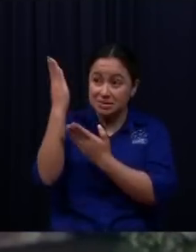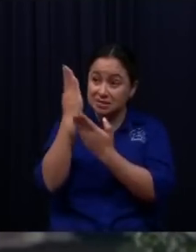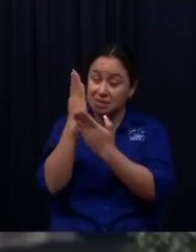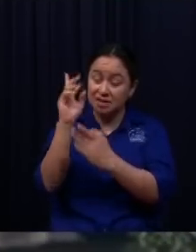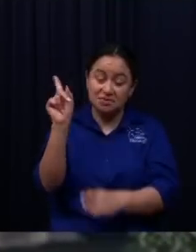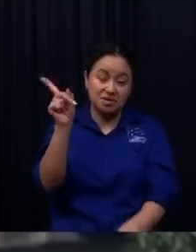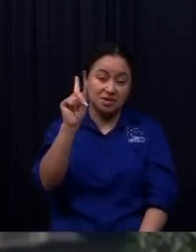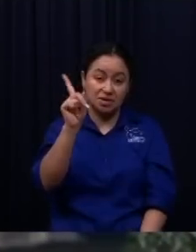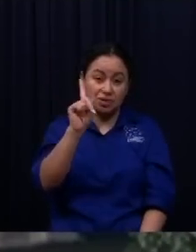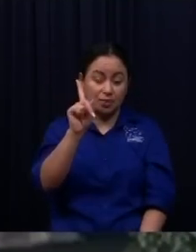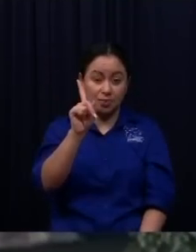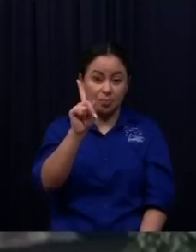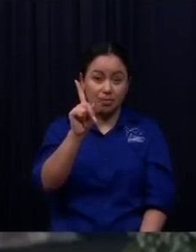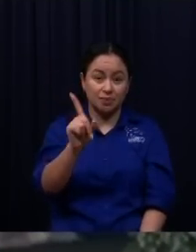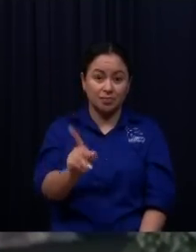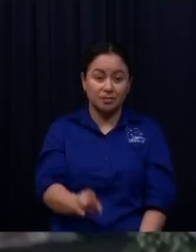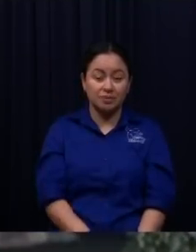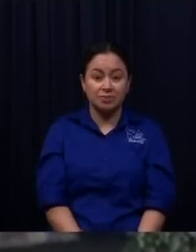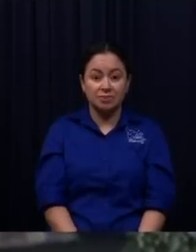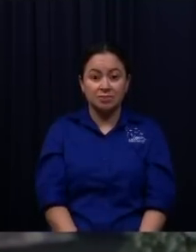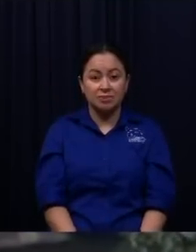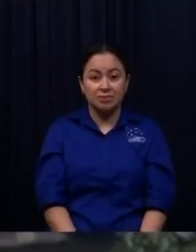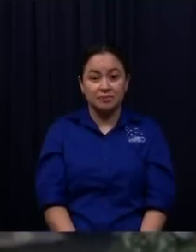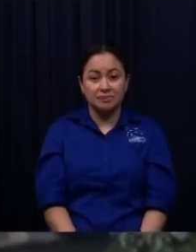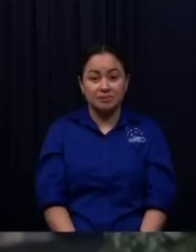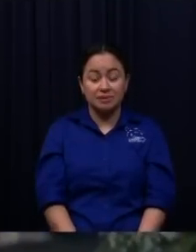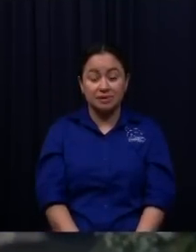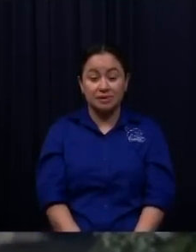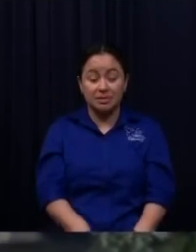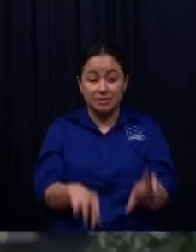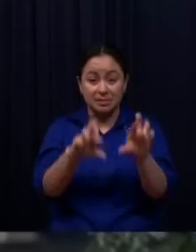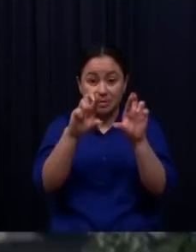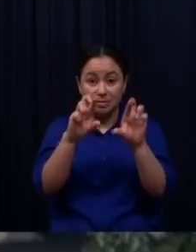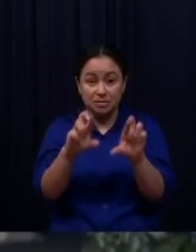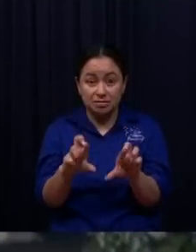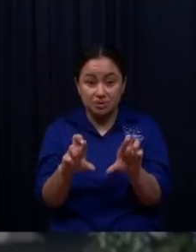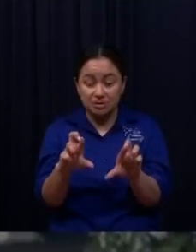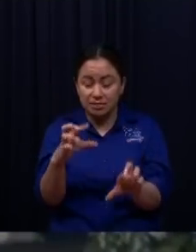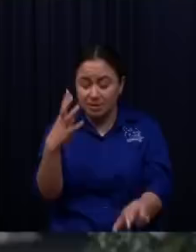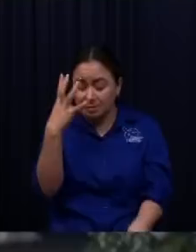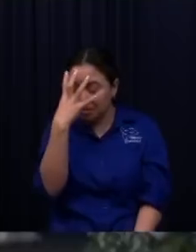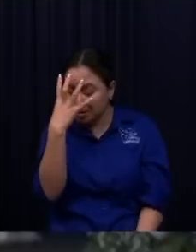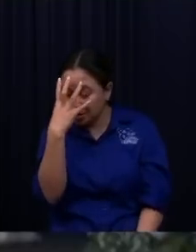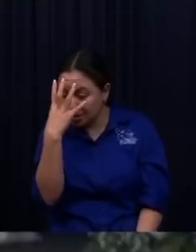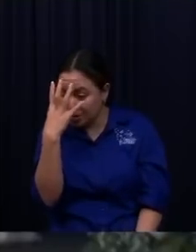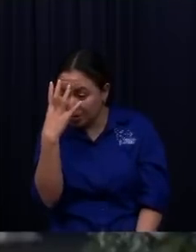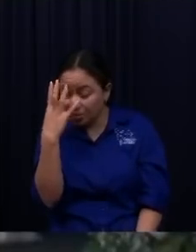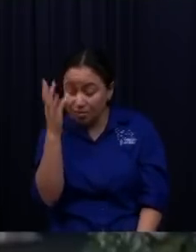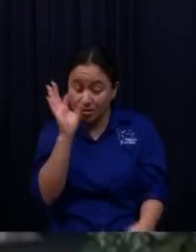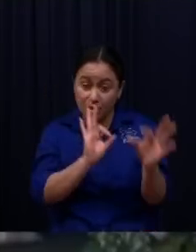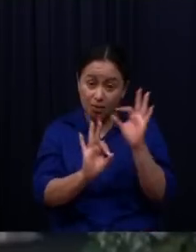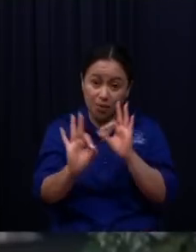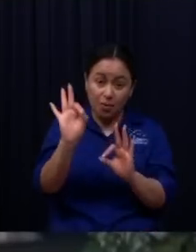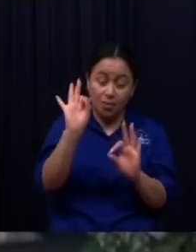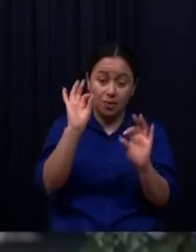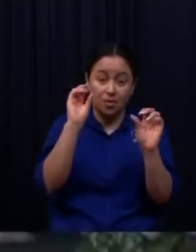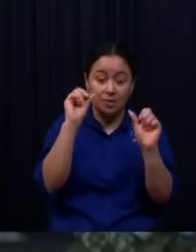entre el impío y el que es justo. Eso quiere decir que no es sencillo.